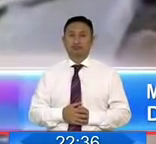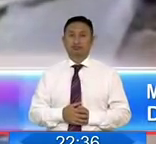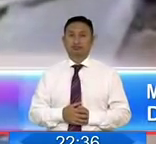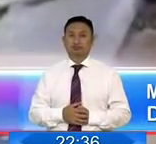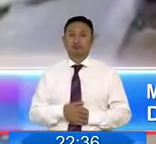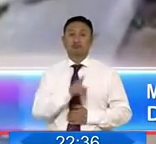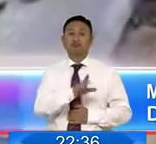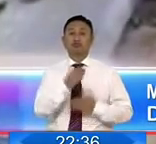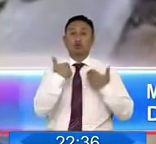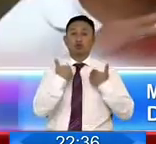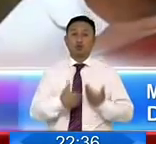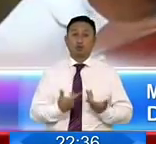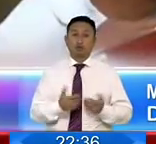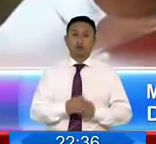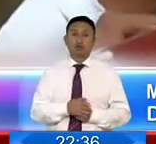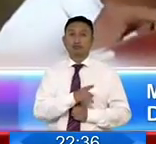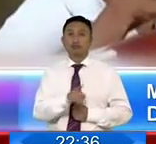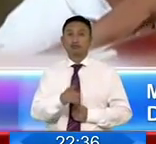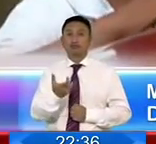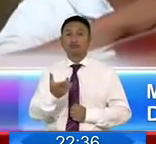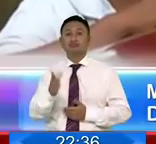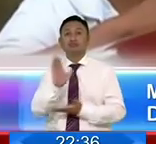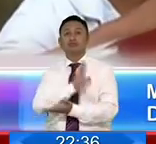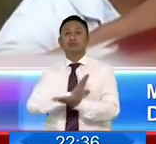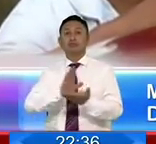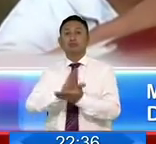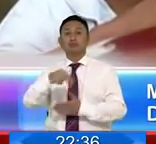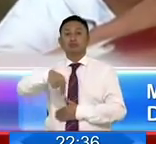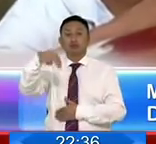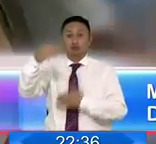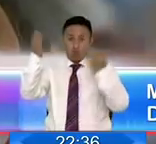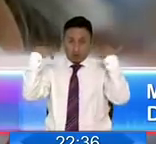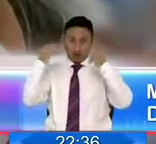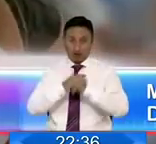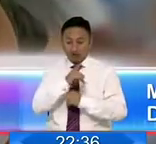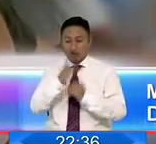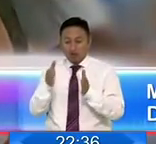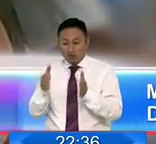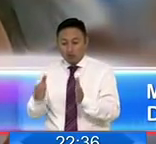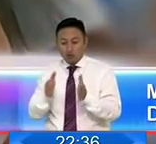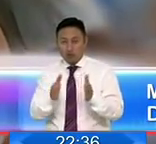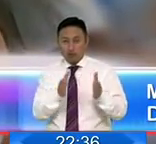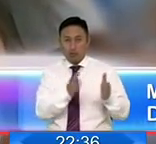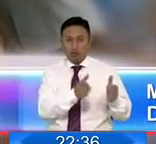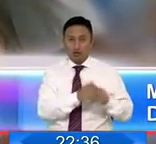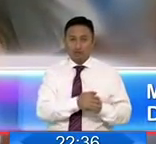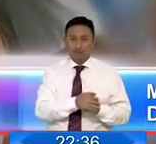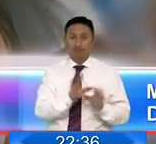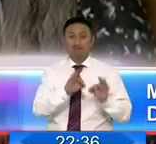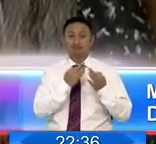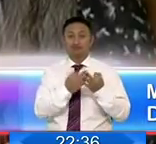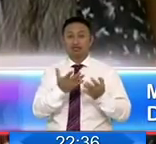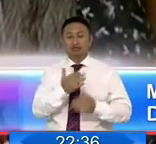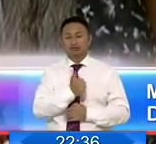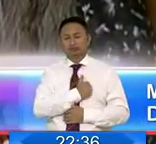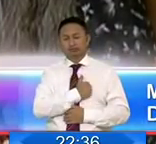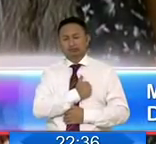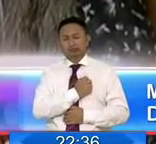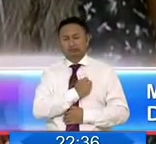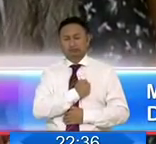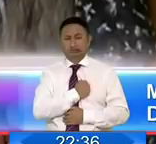Sus cuerpos fueron velados en una cooperativa del norte de la ciudad de Guayaquil, en medio del dolor de sus allegados.